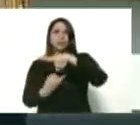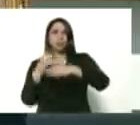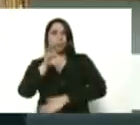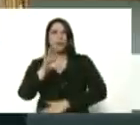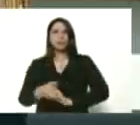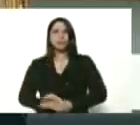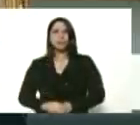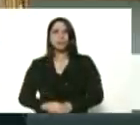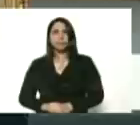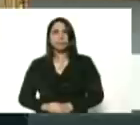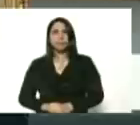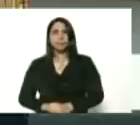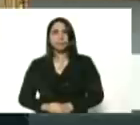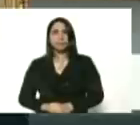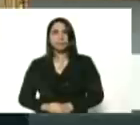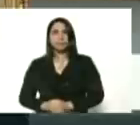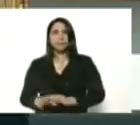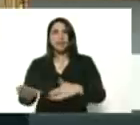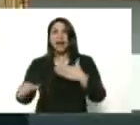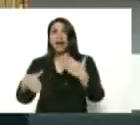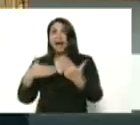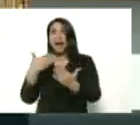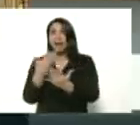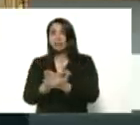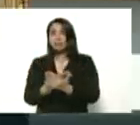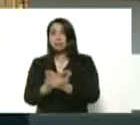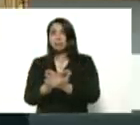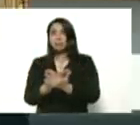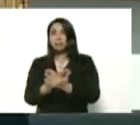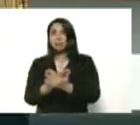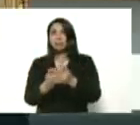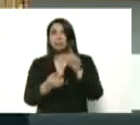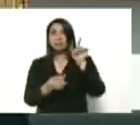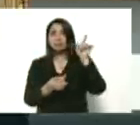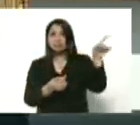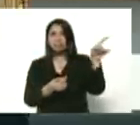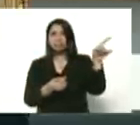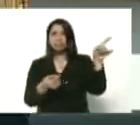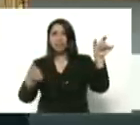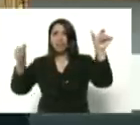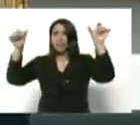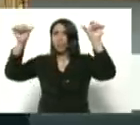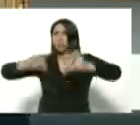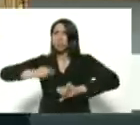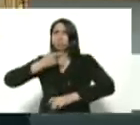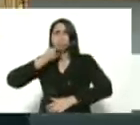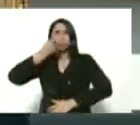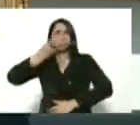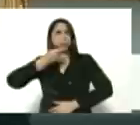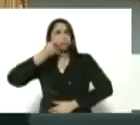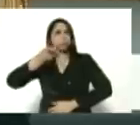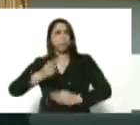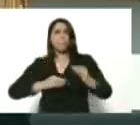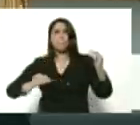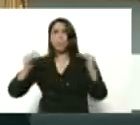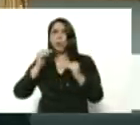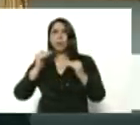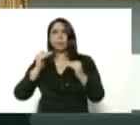país. Hasta allá se ha degradado política y moralmente